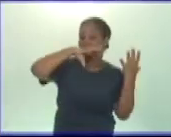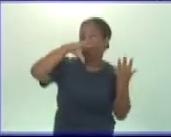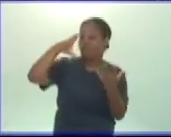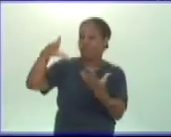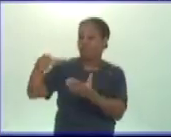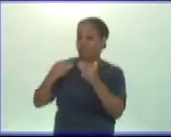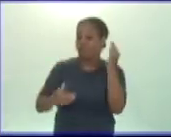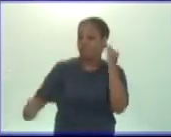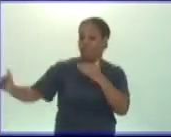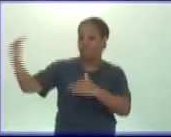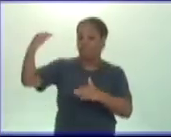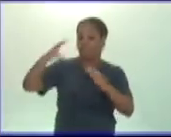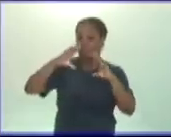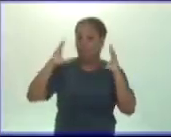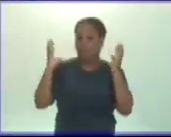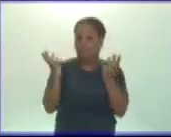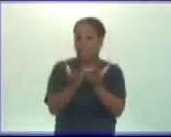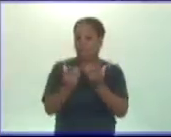mundial.